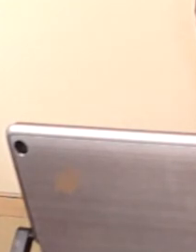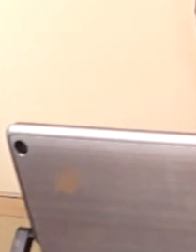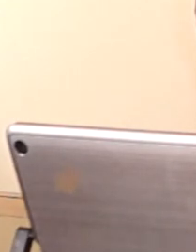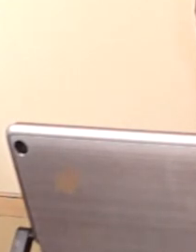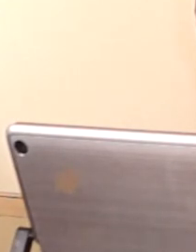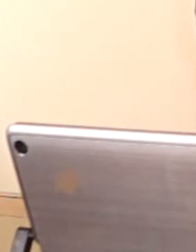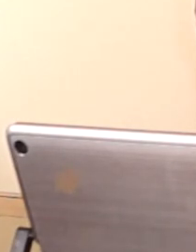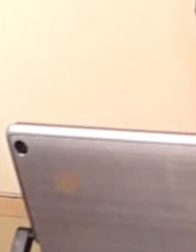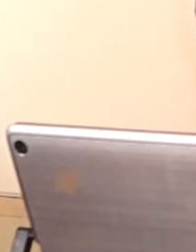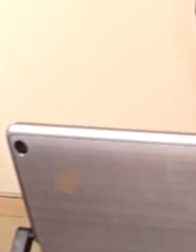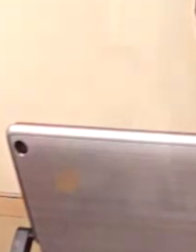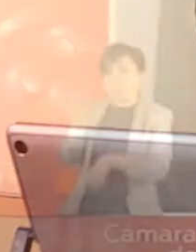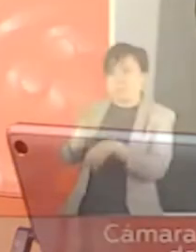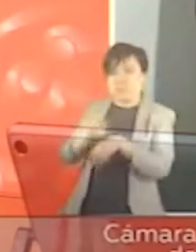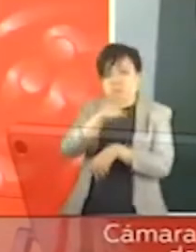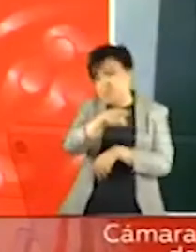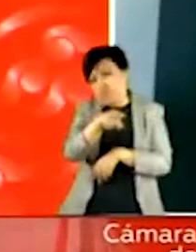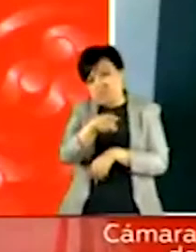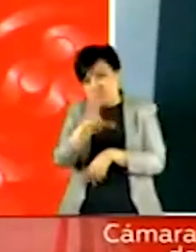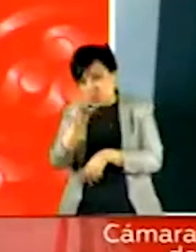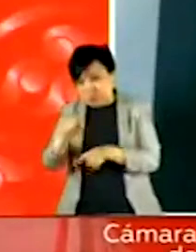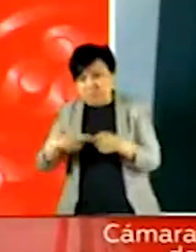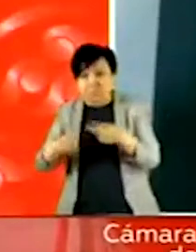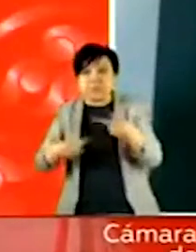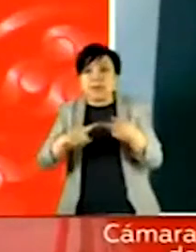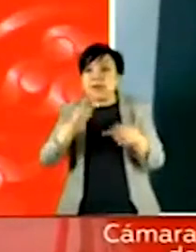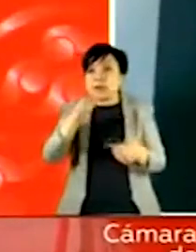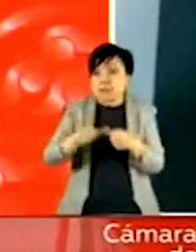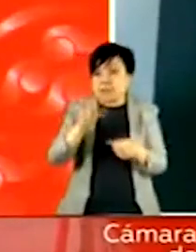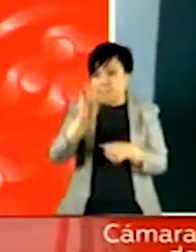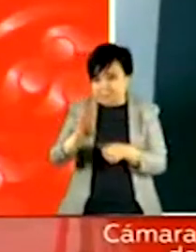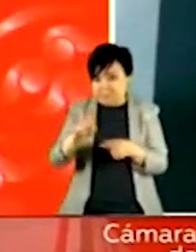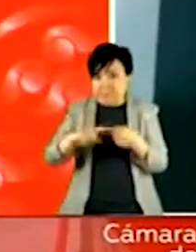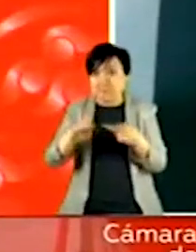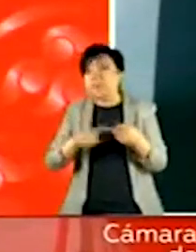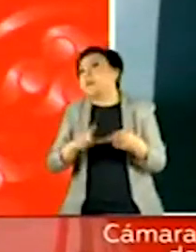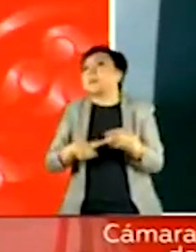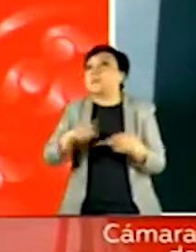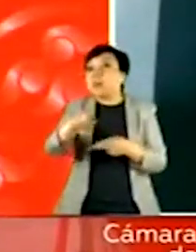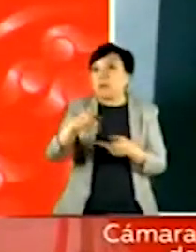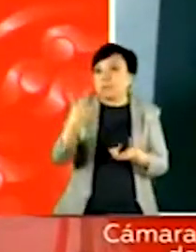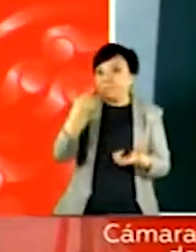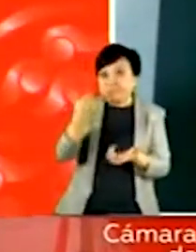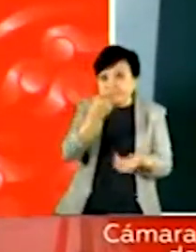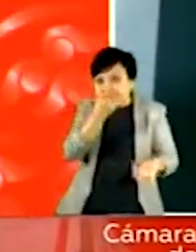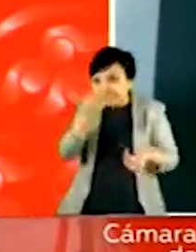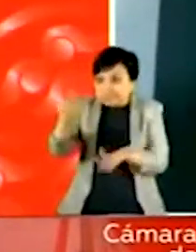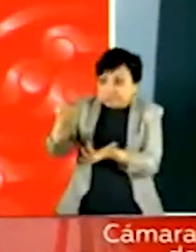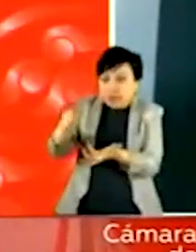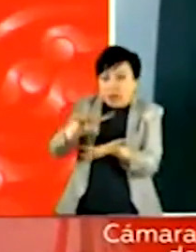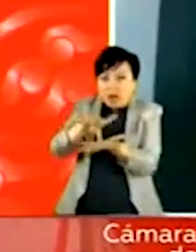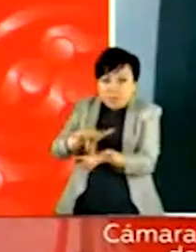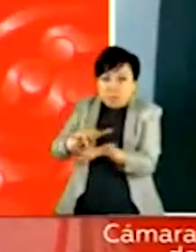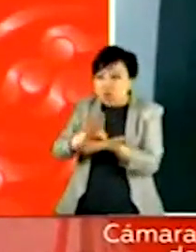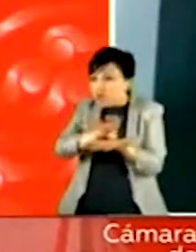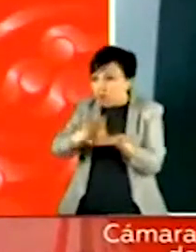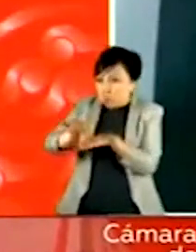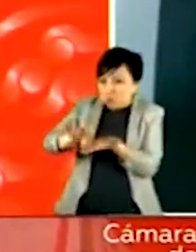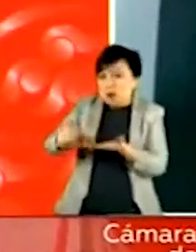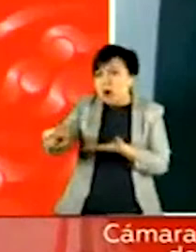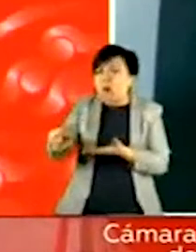autorizados por la semarnat inciso b prohibir los apoyos o incentivos económicos para